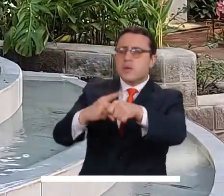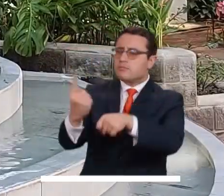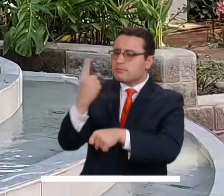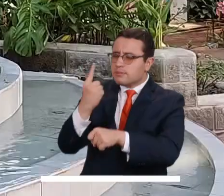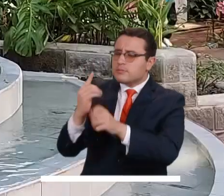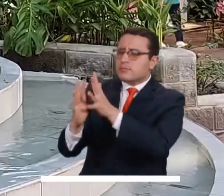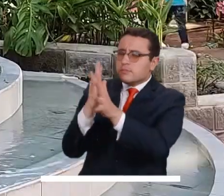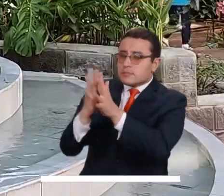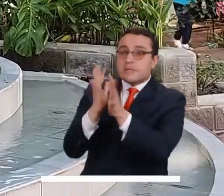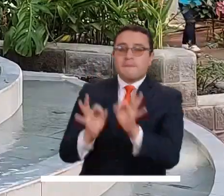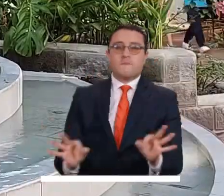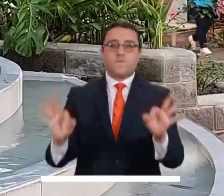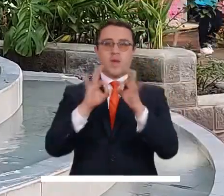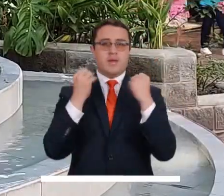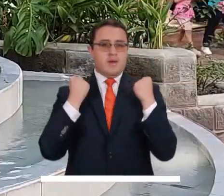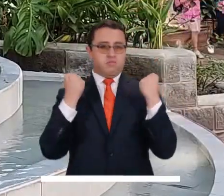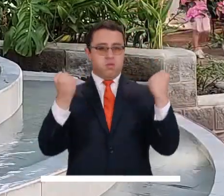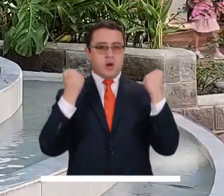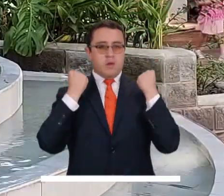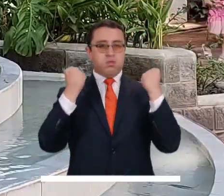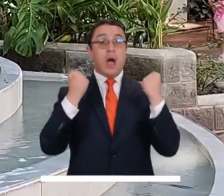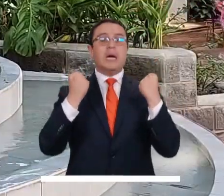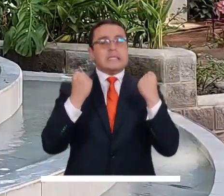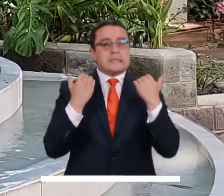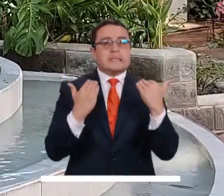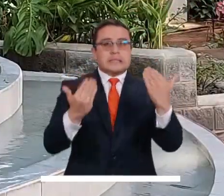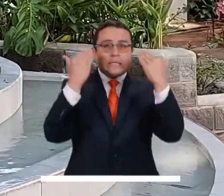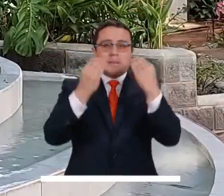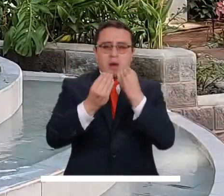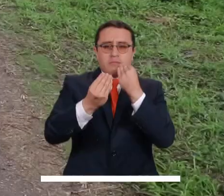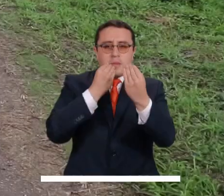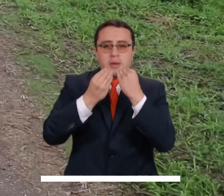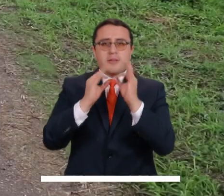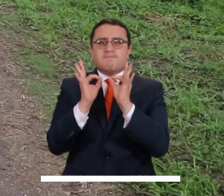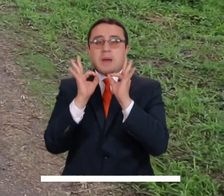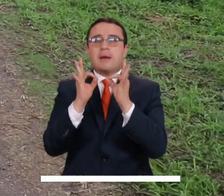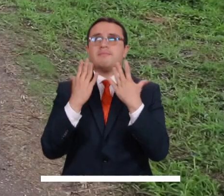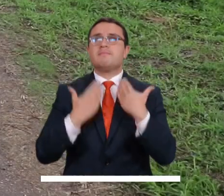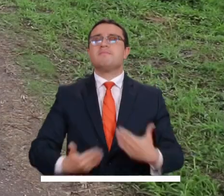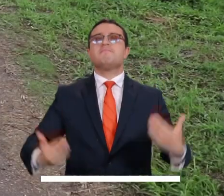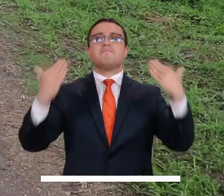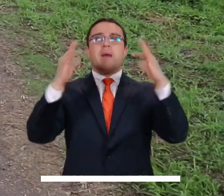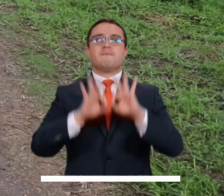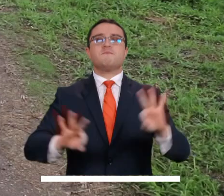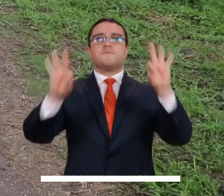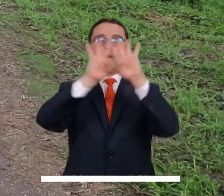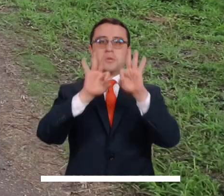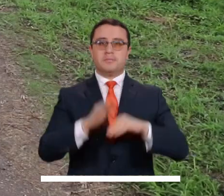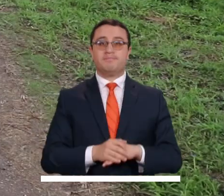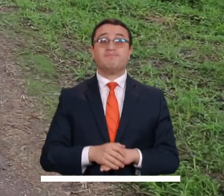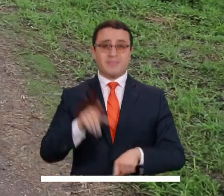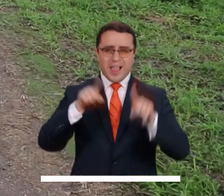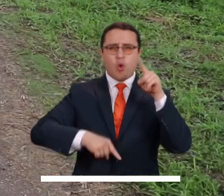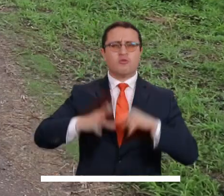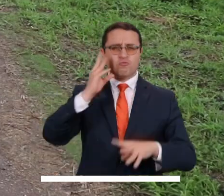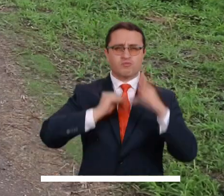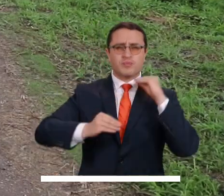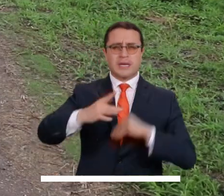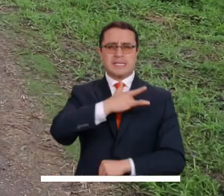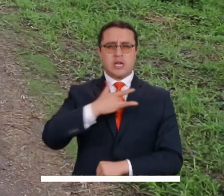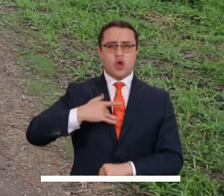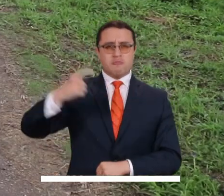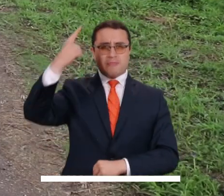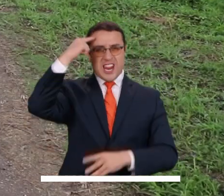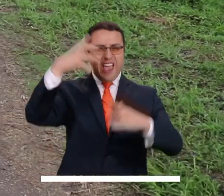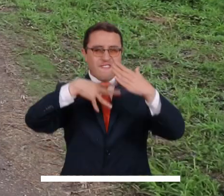necesario, que hagamos ejercicio y tengamos, por supuesto, una muy buena alimentación. Según los expertos en salud mental, realizar actividades al aire